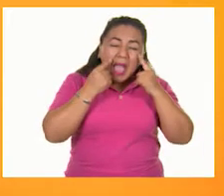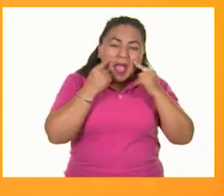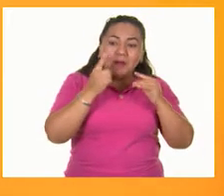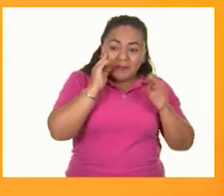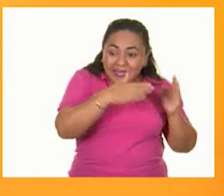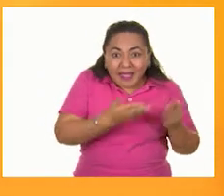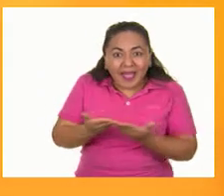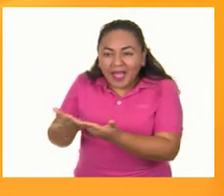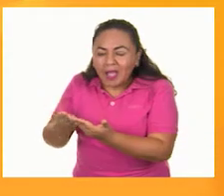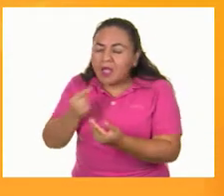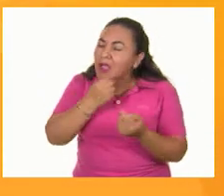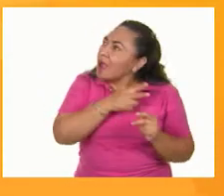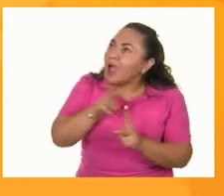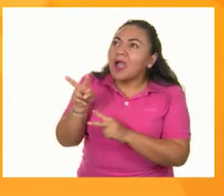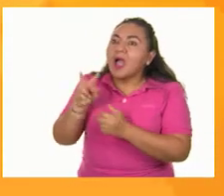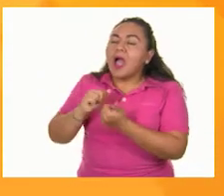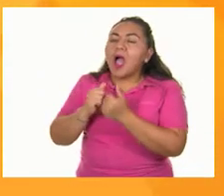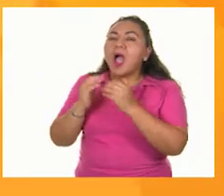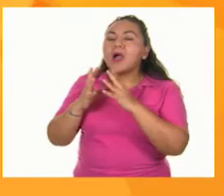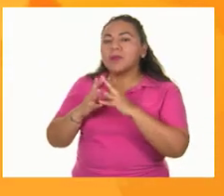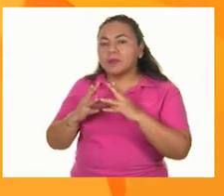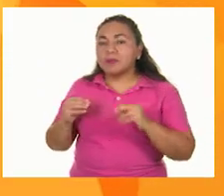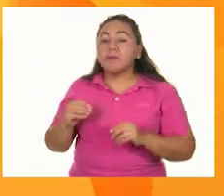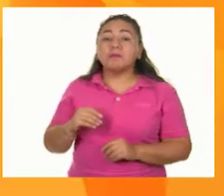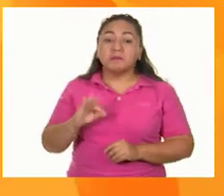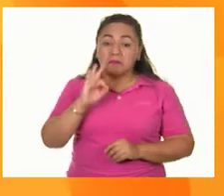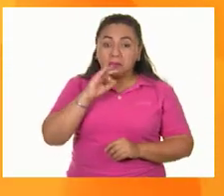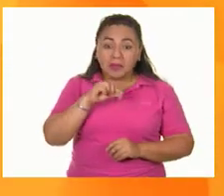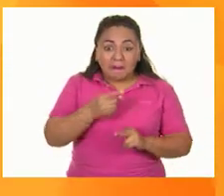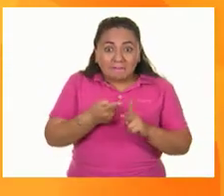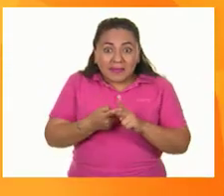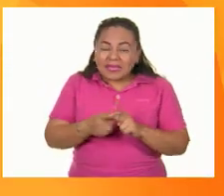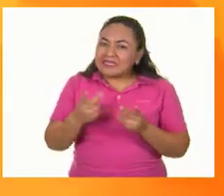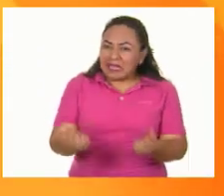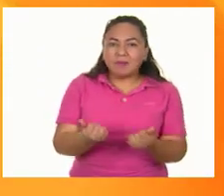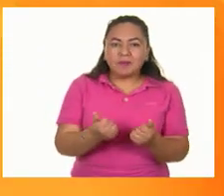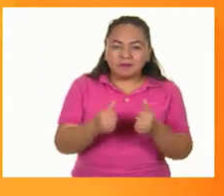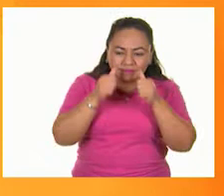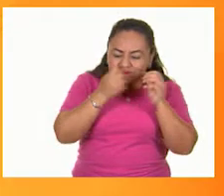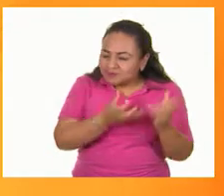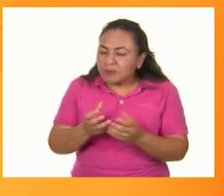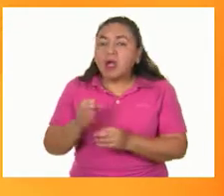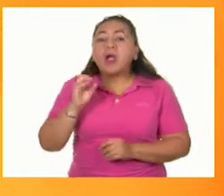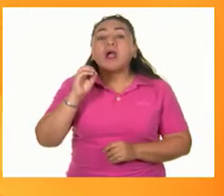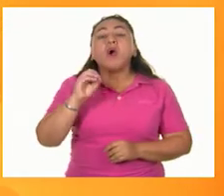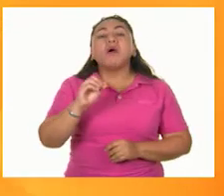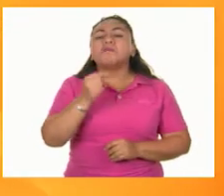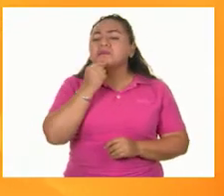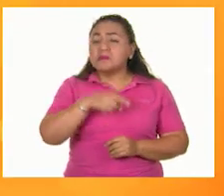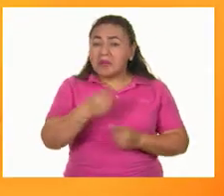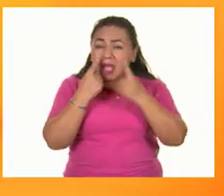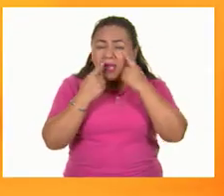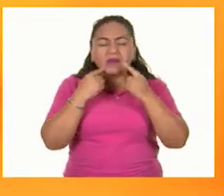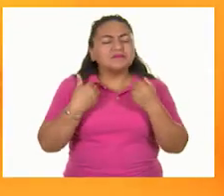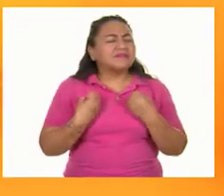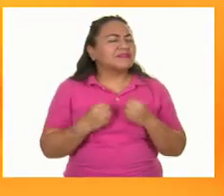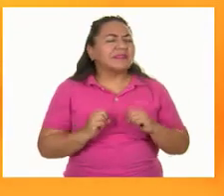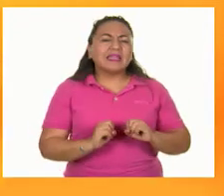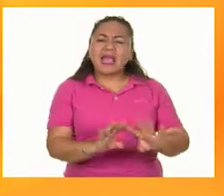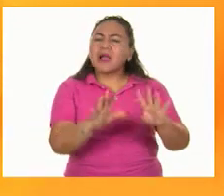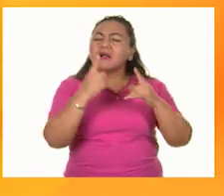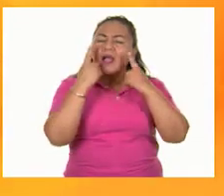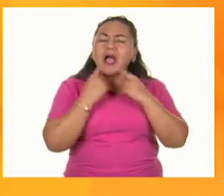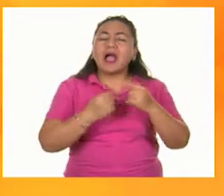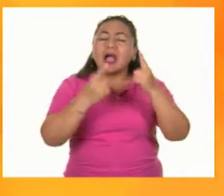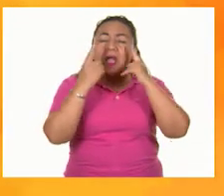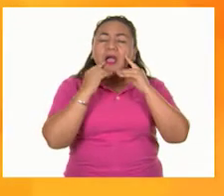y comenta sobre algo diferente si el berrinche apenas empieza. Permite que llore o se exprese a su manera hasta